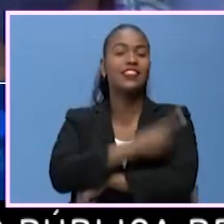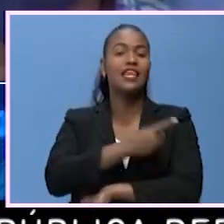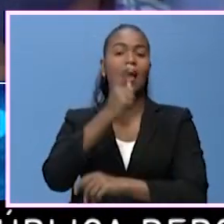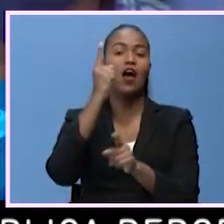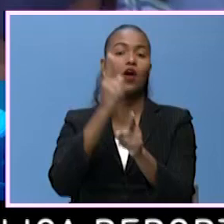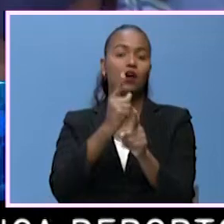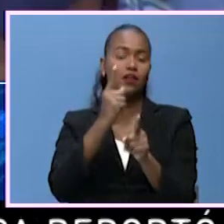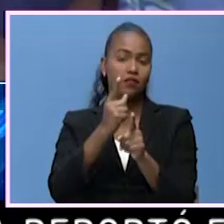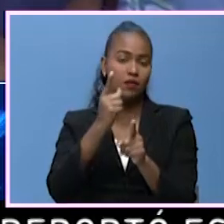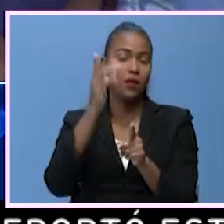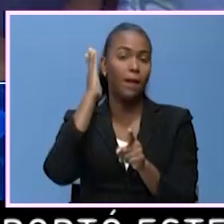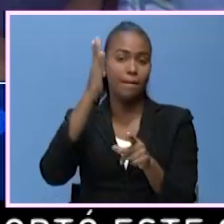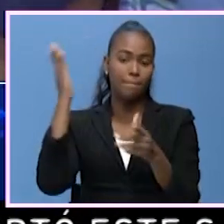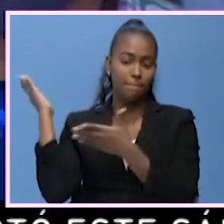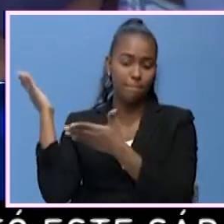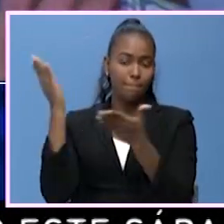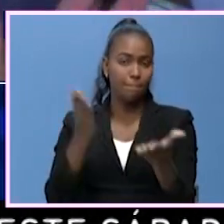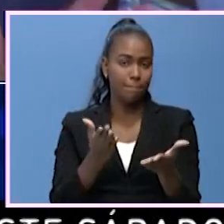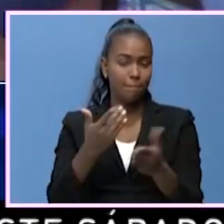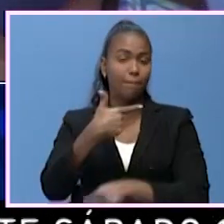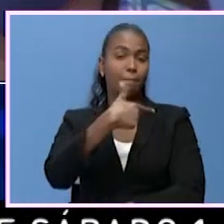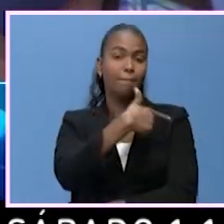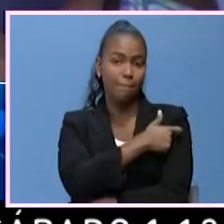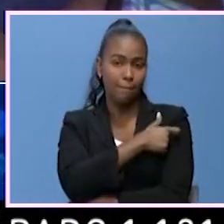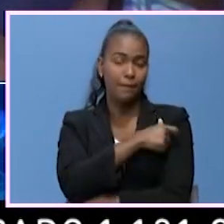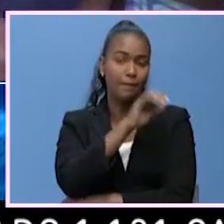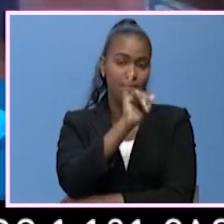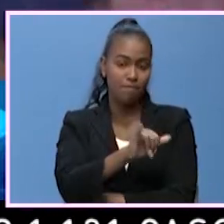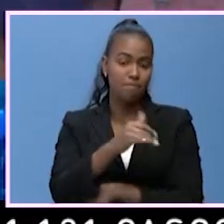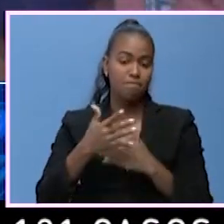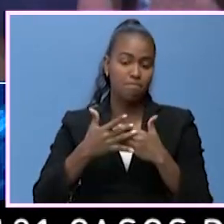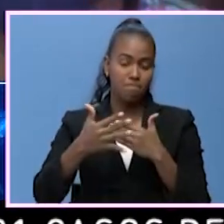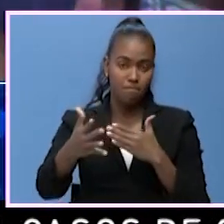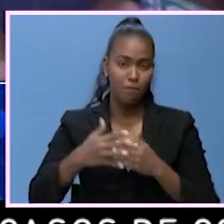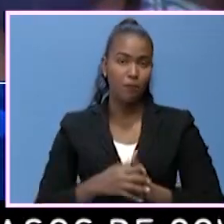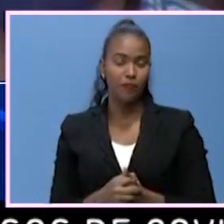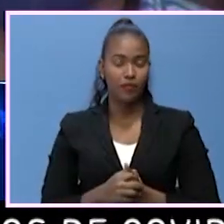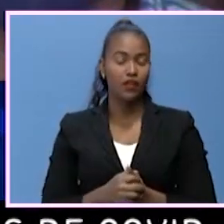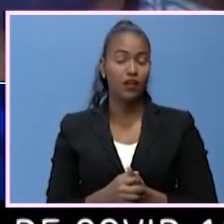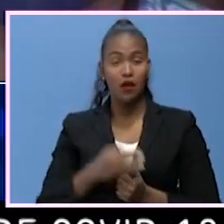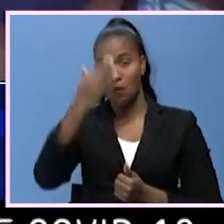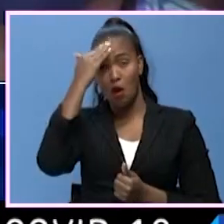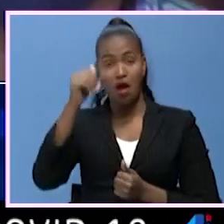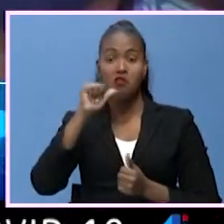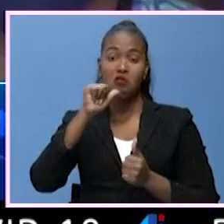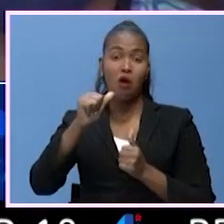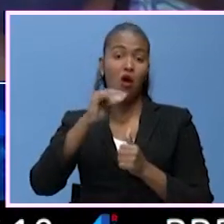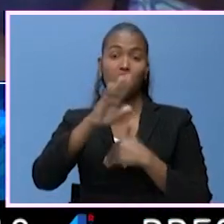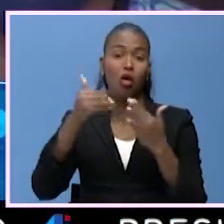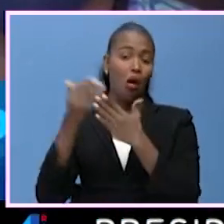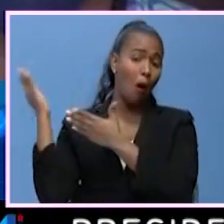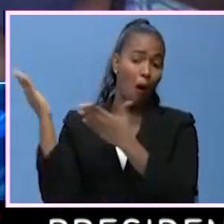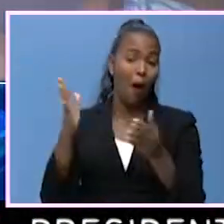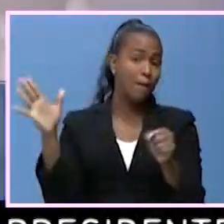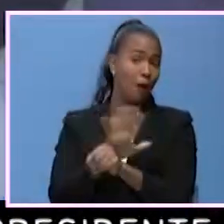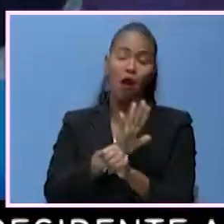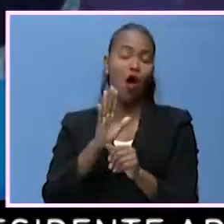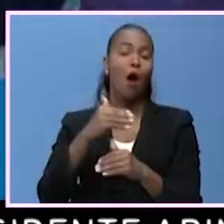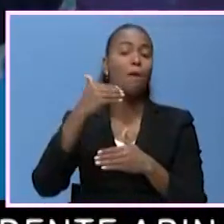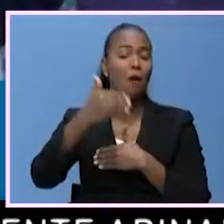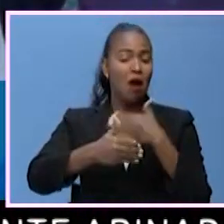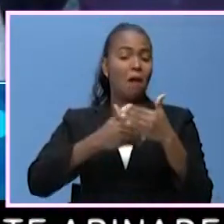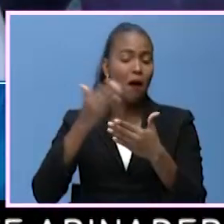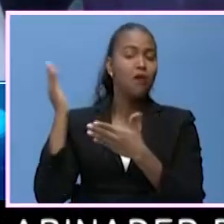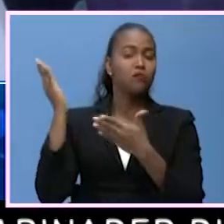exacto que van a venir las vacunas de manera gradual. Porque no van a venir todas un día, van a venir de manera gradual.